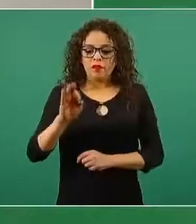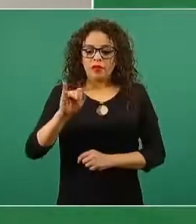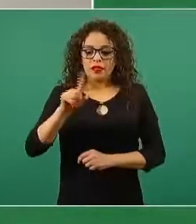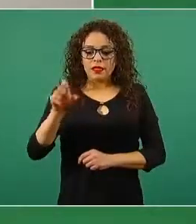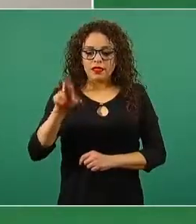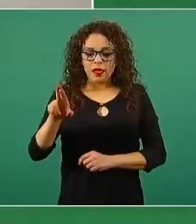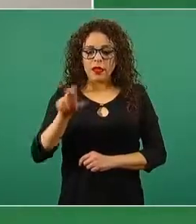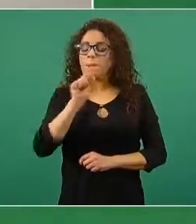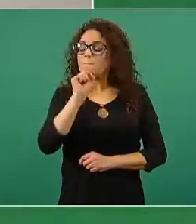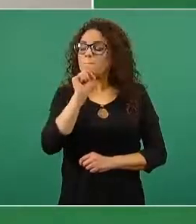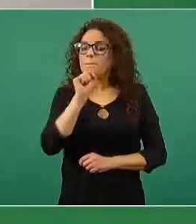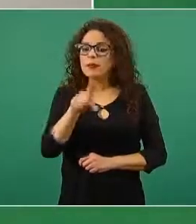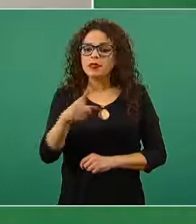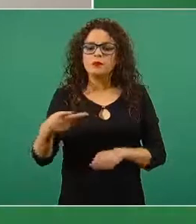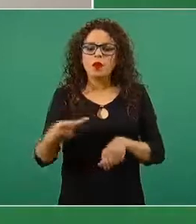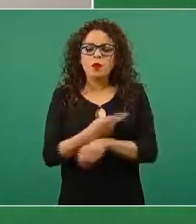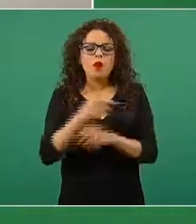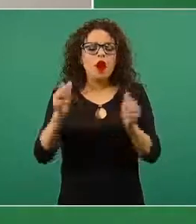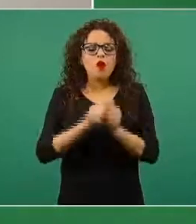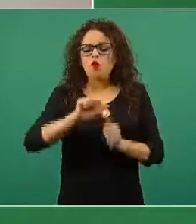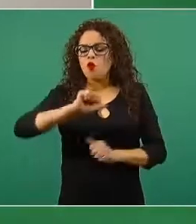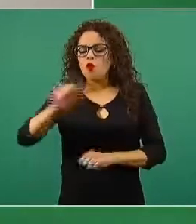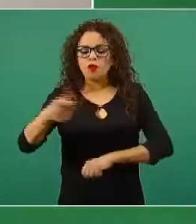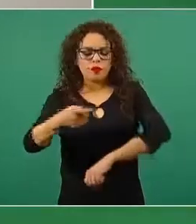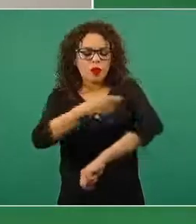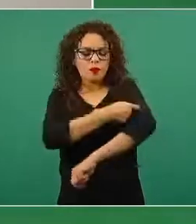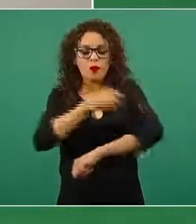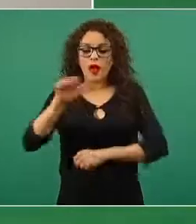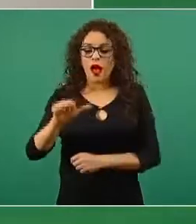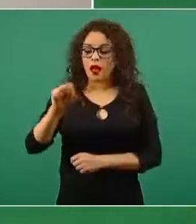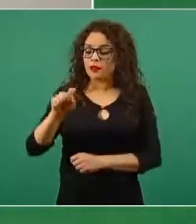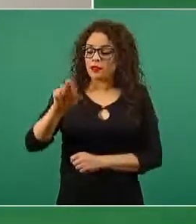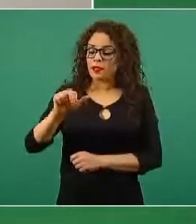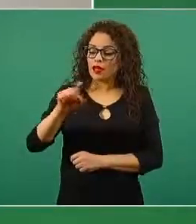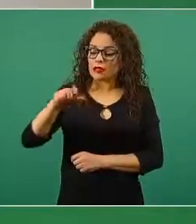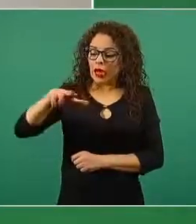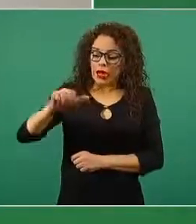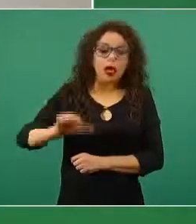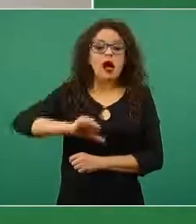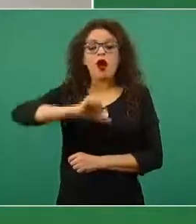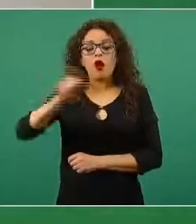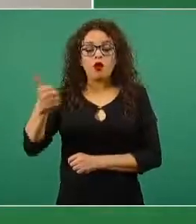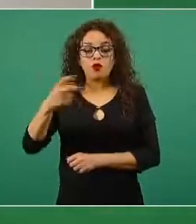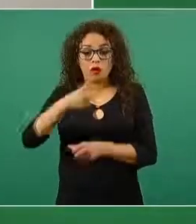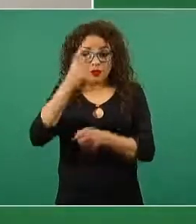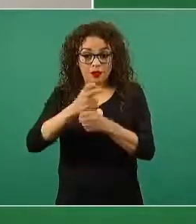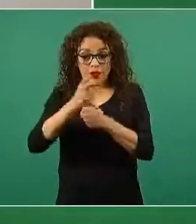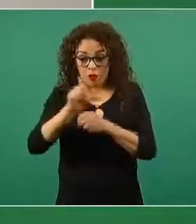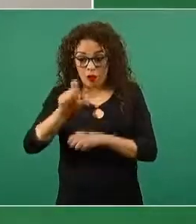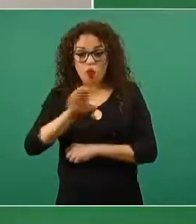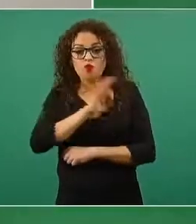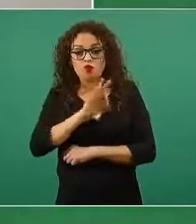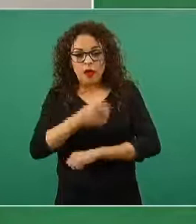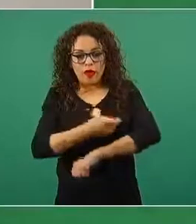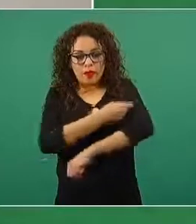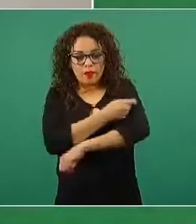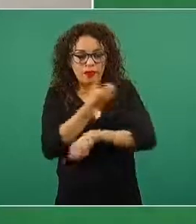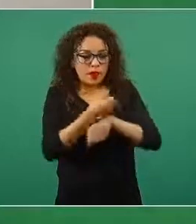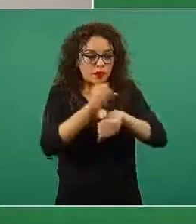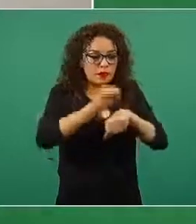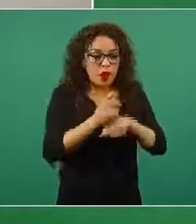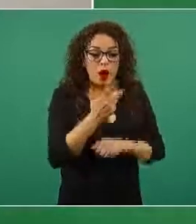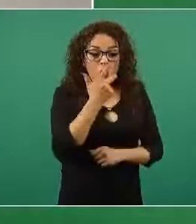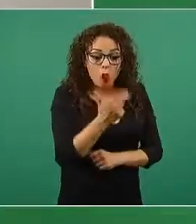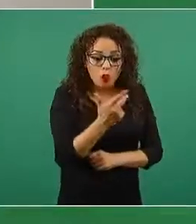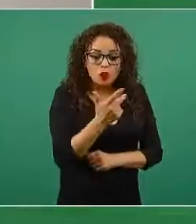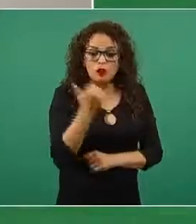mismo sucede con las otras vacunas. AstraZeneca, la segunda dosis se puede poner entre la semana 8 y la